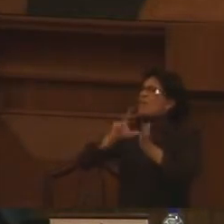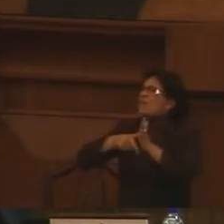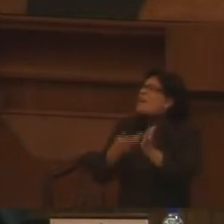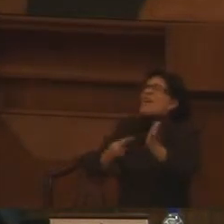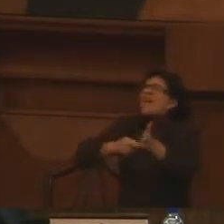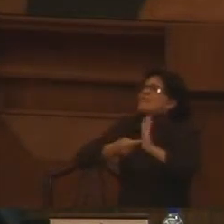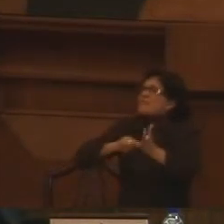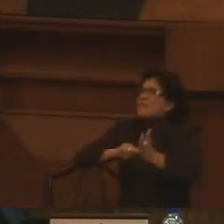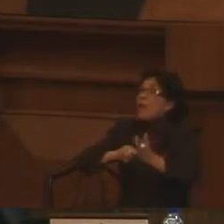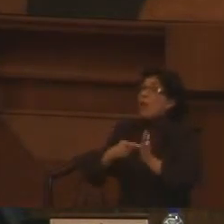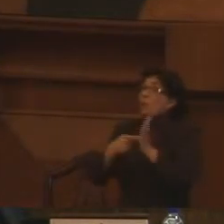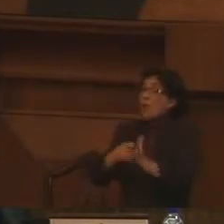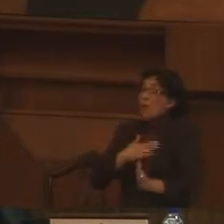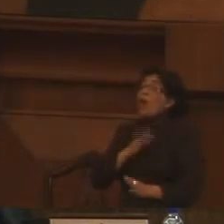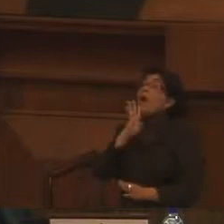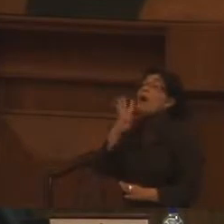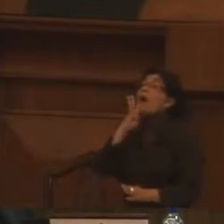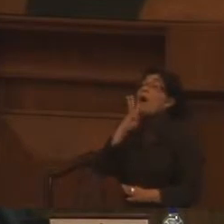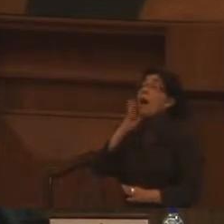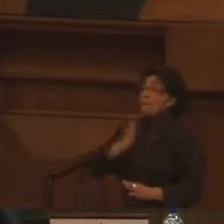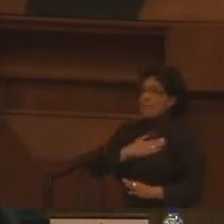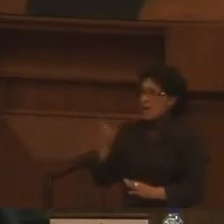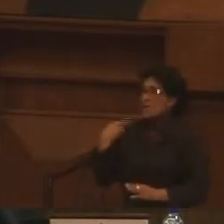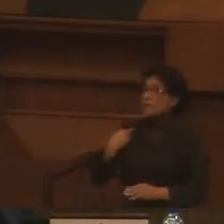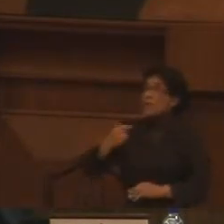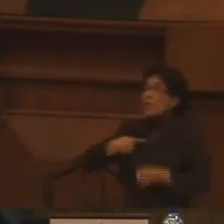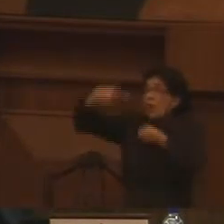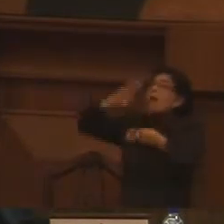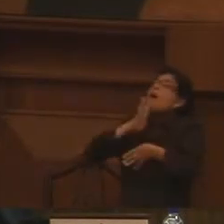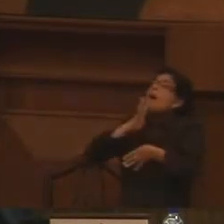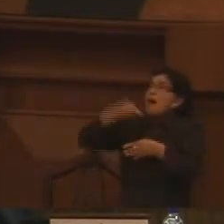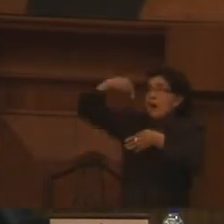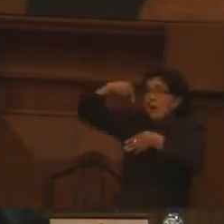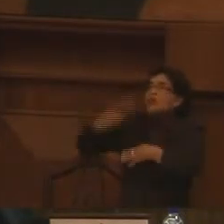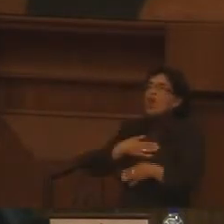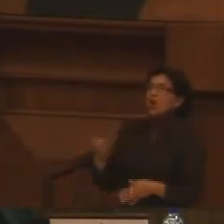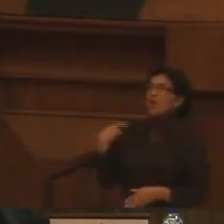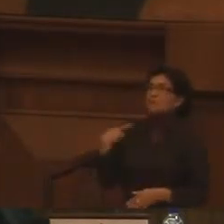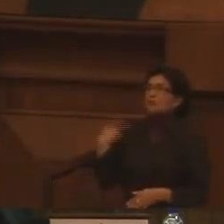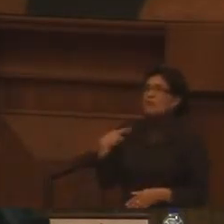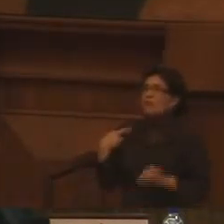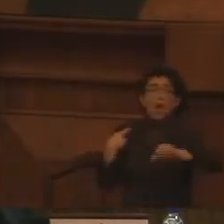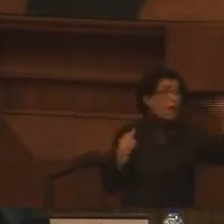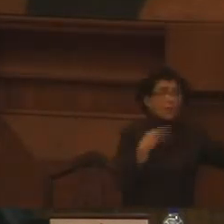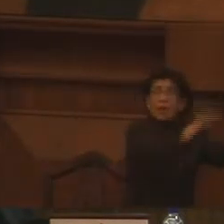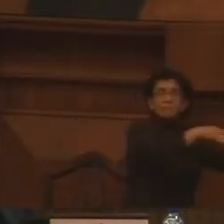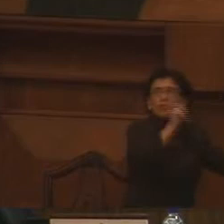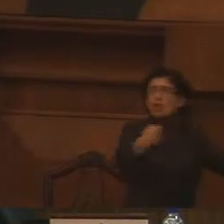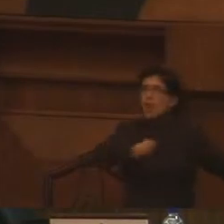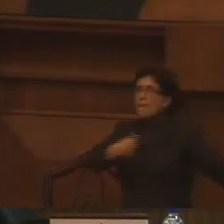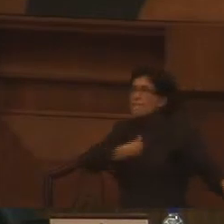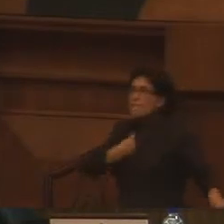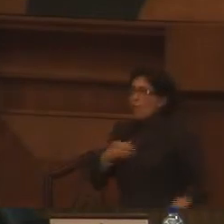Estas conceptualizaciones se encuentran ya en el proyecto de ley dentro del artículo 31.